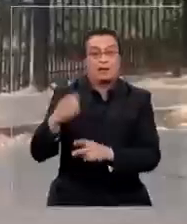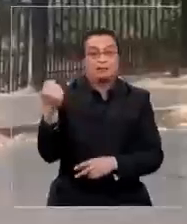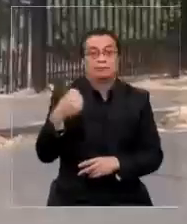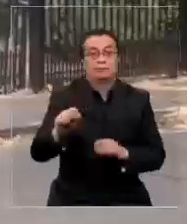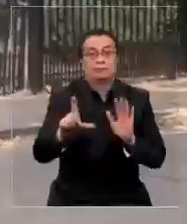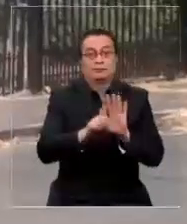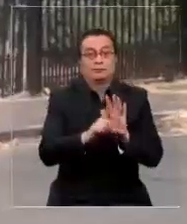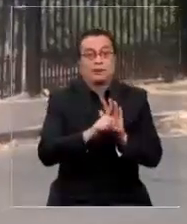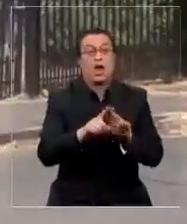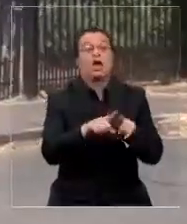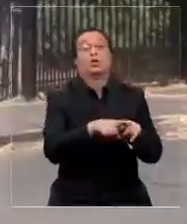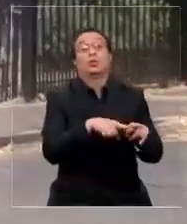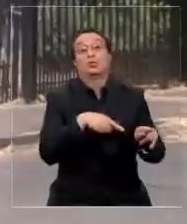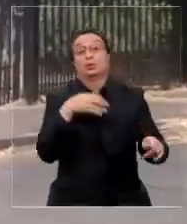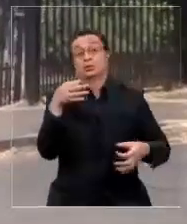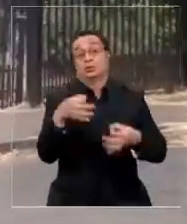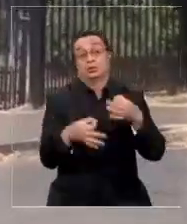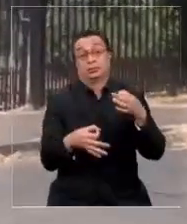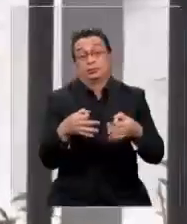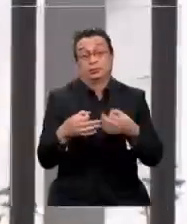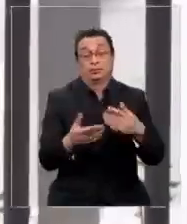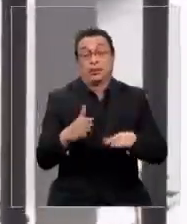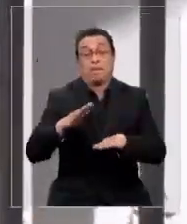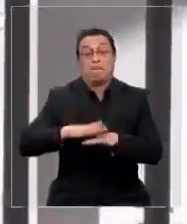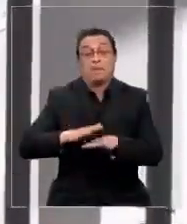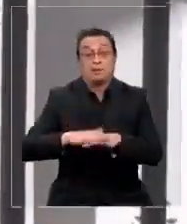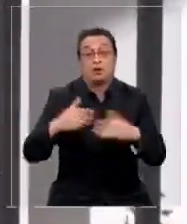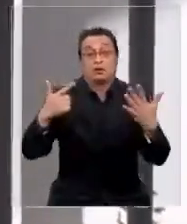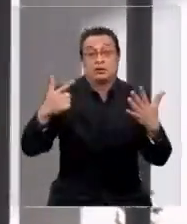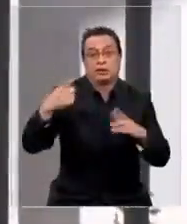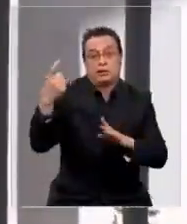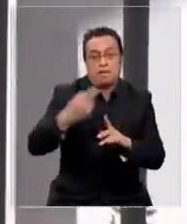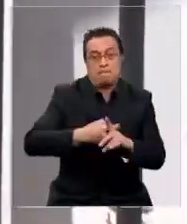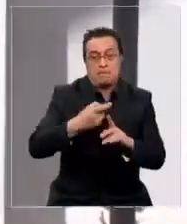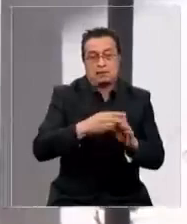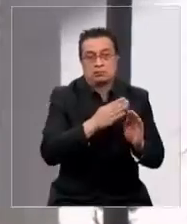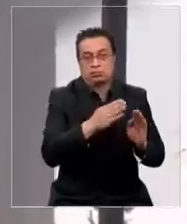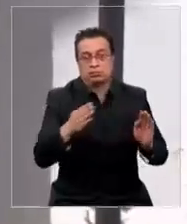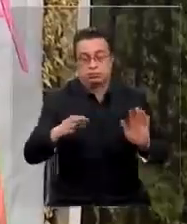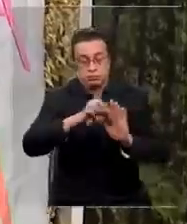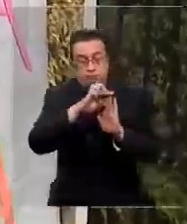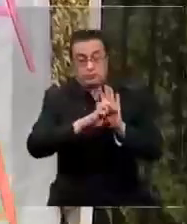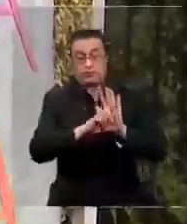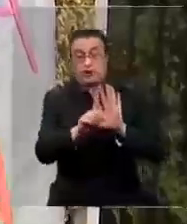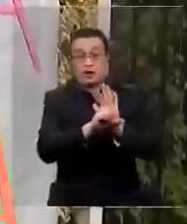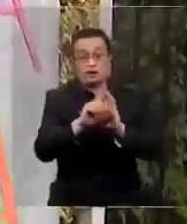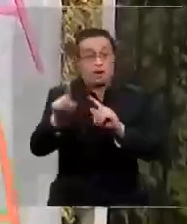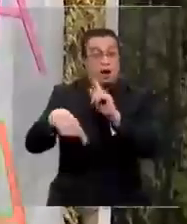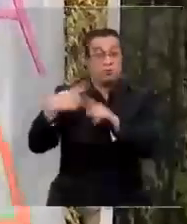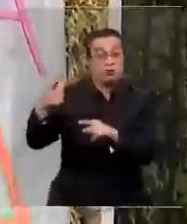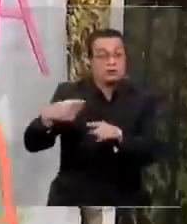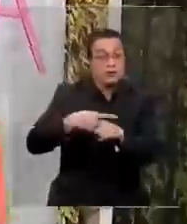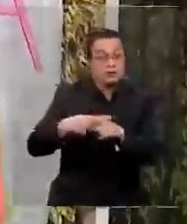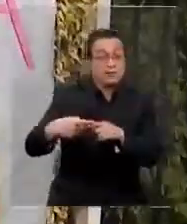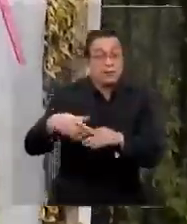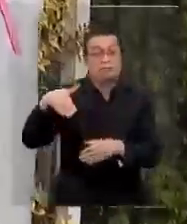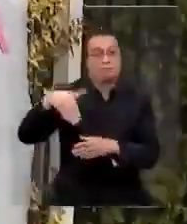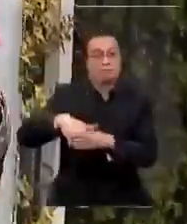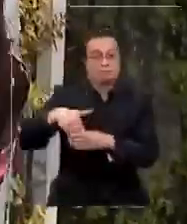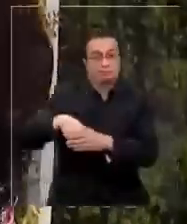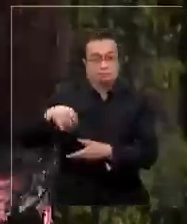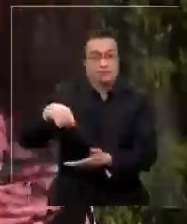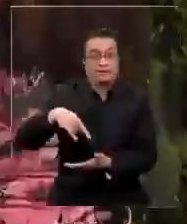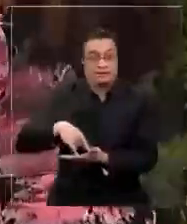legales de largo aliento y que pueden durar como mínimo siete meses algo que un proyecto de ley que la próxima semana será votado en la sala de la cámara